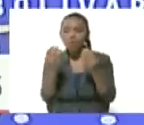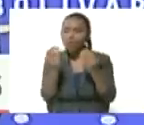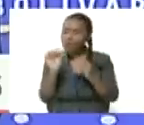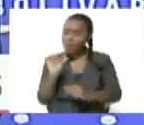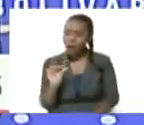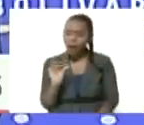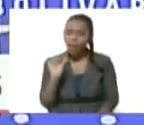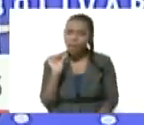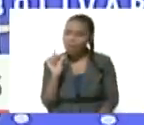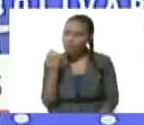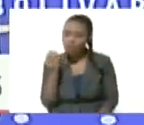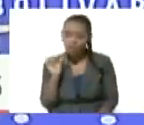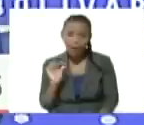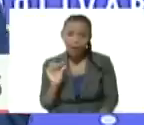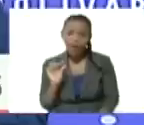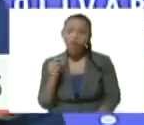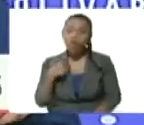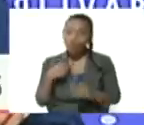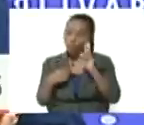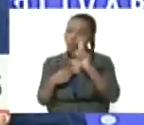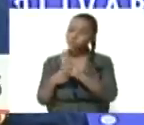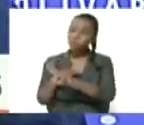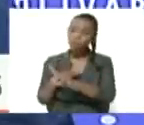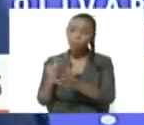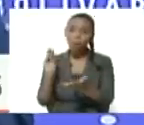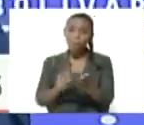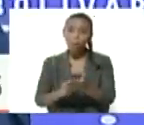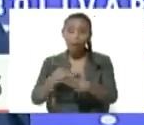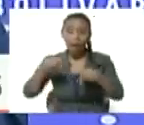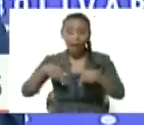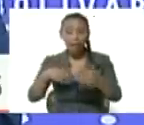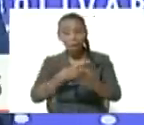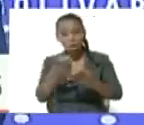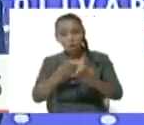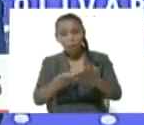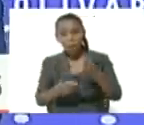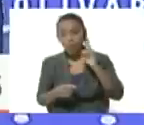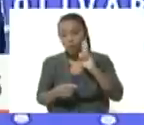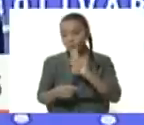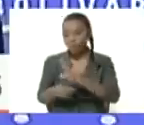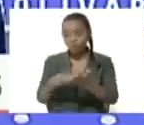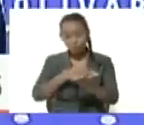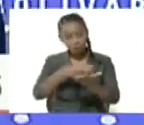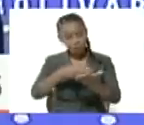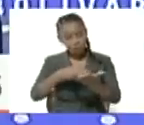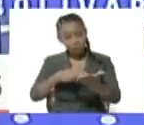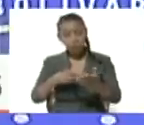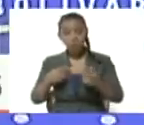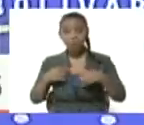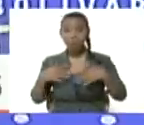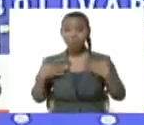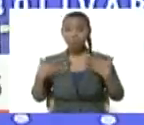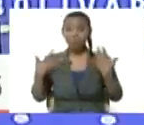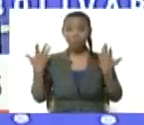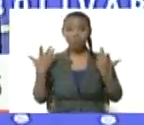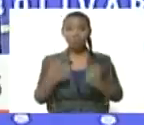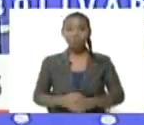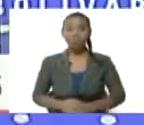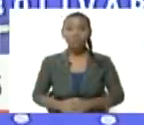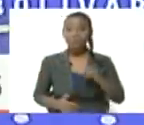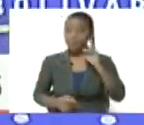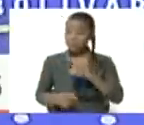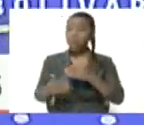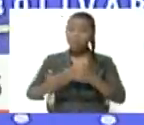muy bajos. Yo los leo porque me los ponen aquí en los documentos. Quien los pone, lo pone contento, alegrito. Miren,